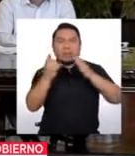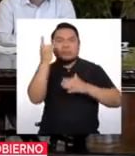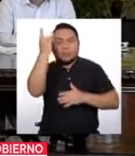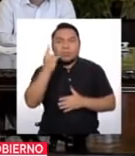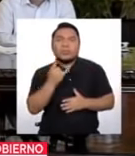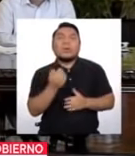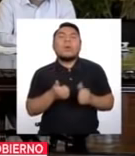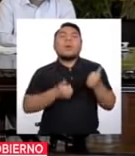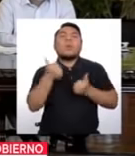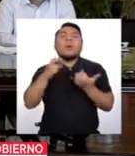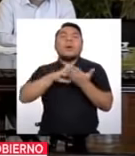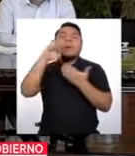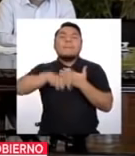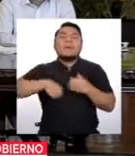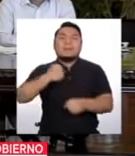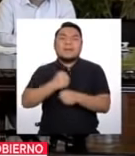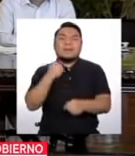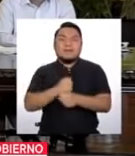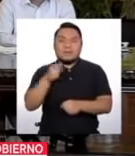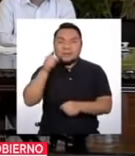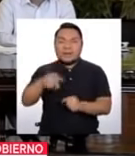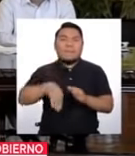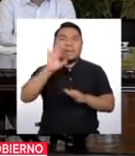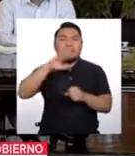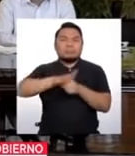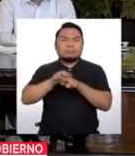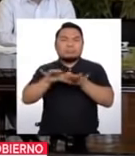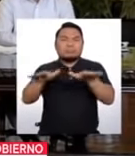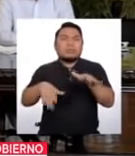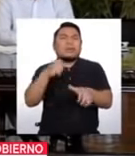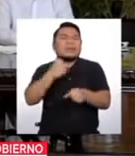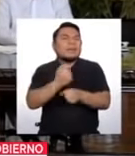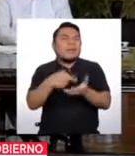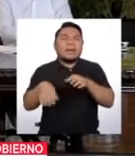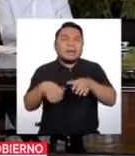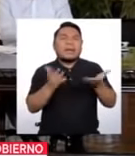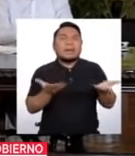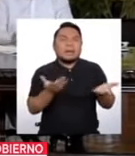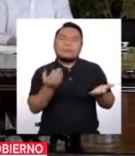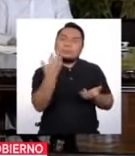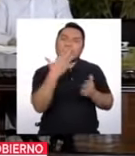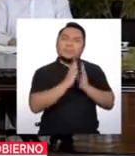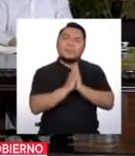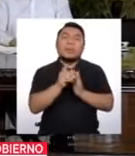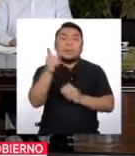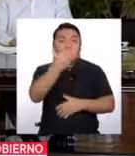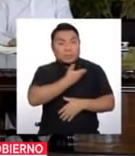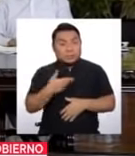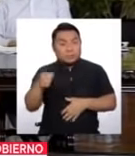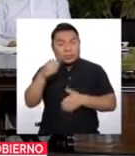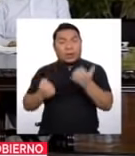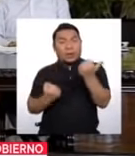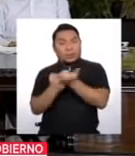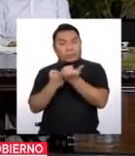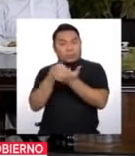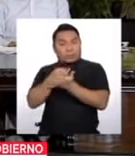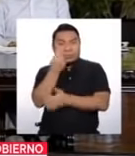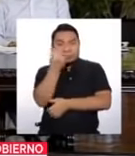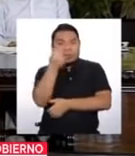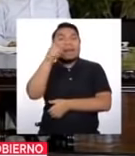¿Cuál es el plan de trabajo en estos puntos de mayor propagación del virus? Señor presidente, si bien el apoyo económico es